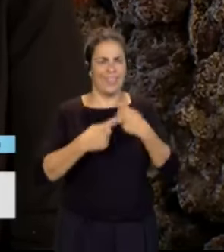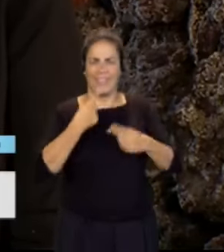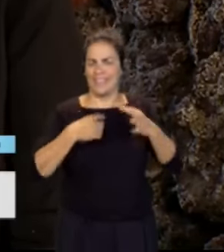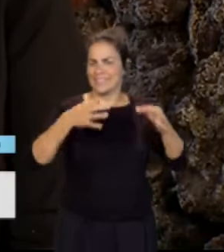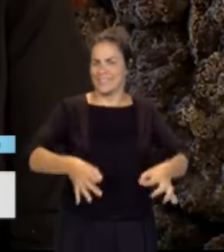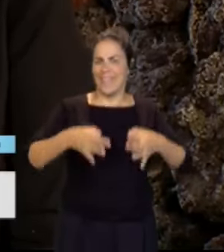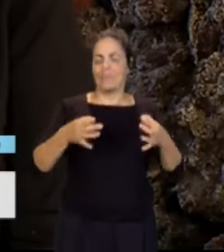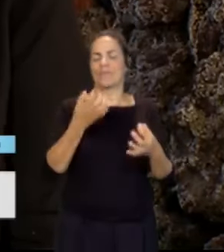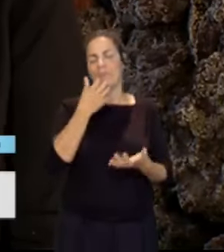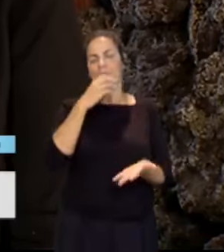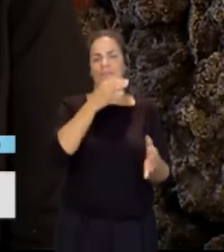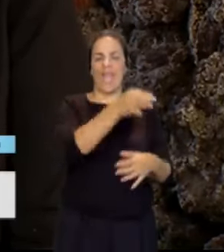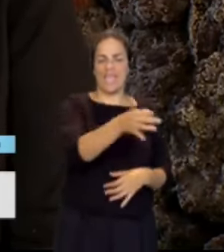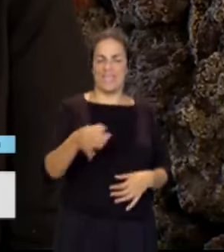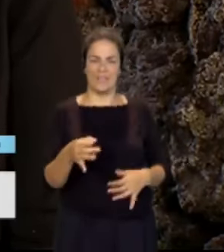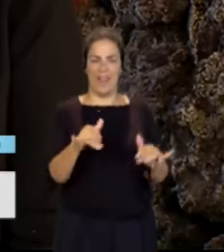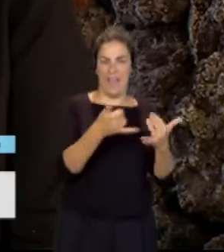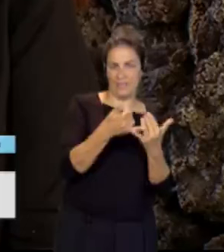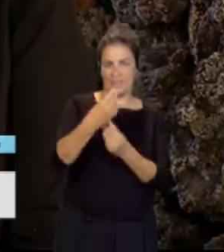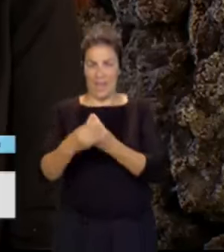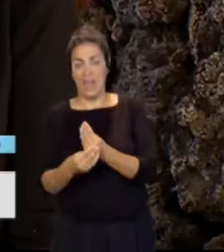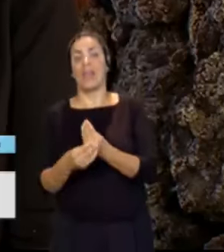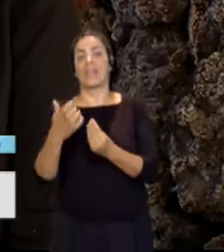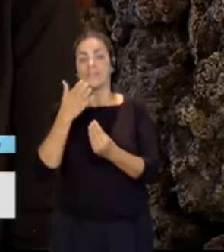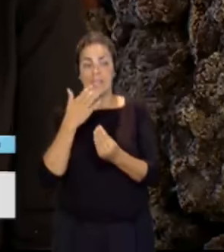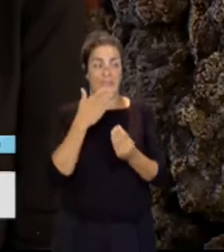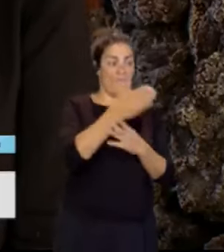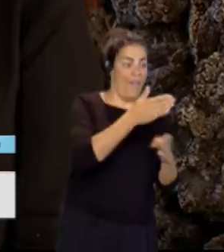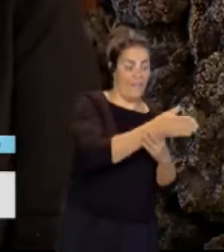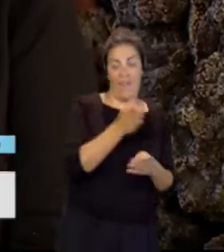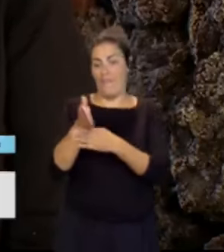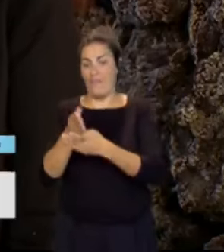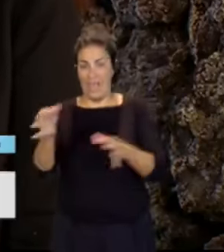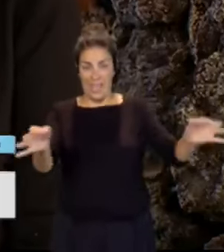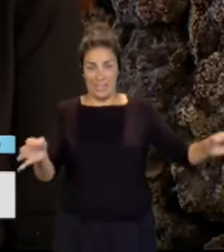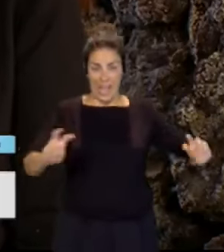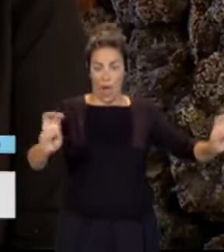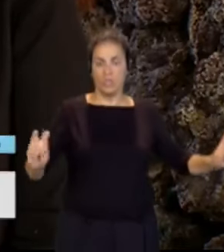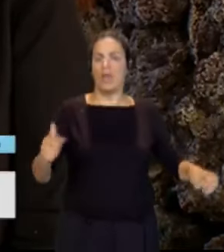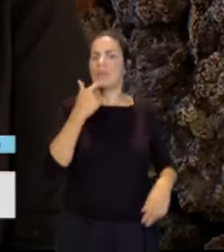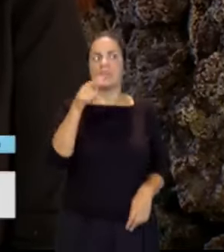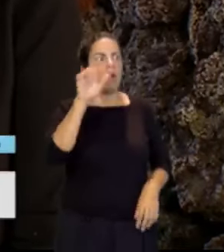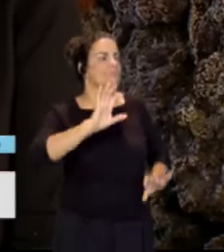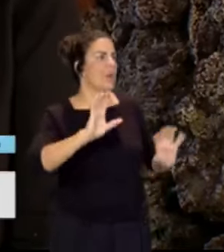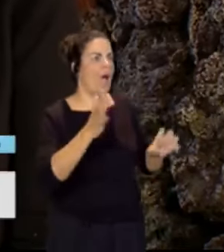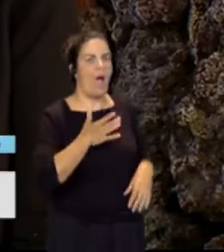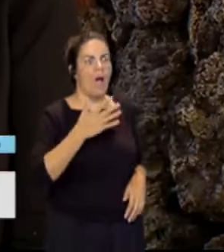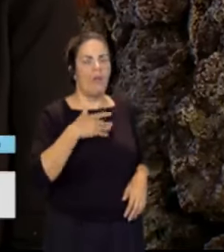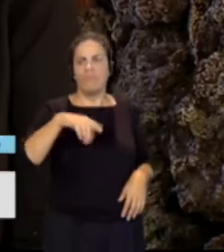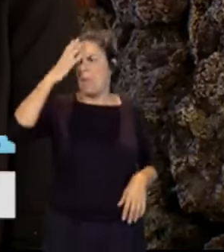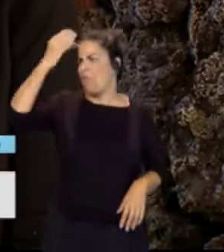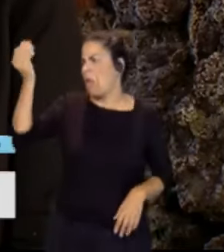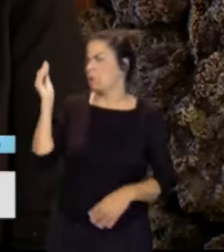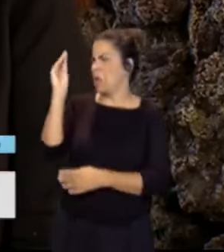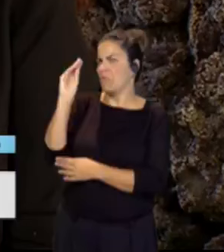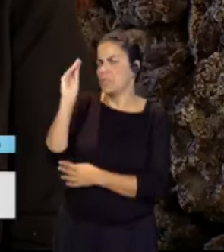que de las Islas capitalinas se viaja a las Islas eh No capitalinas to lo dicen ay qué bien se escucha la radio nuestra en lanzarote en